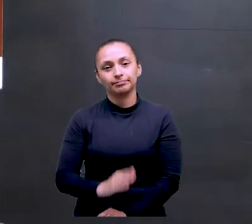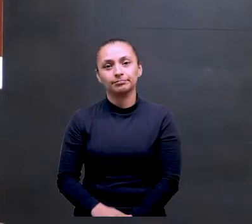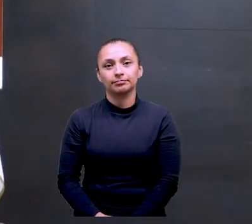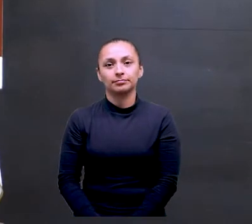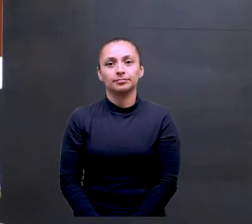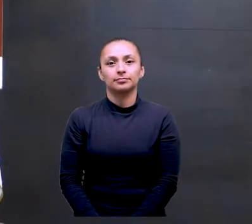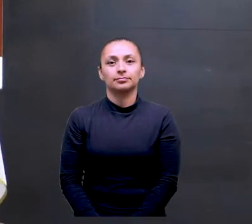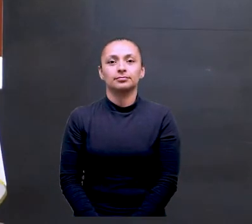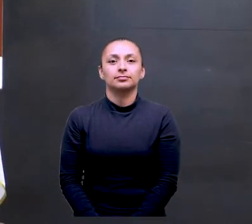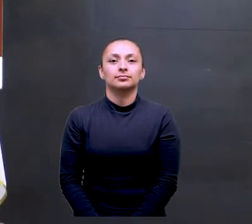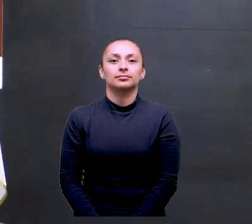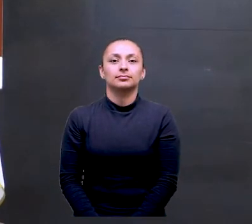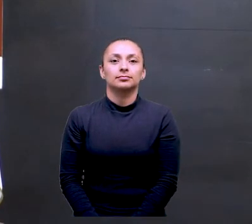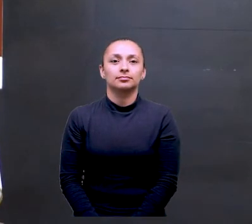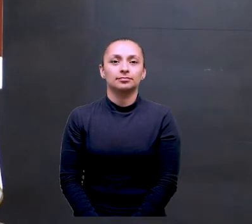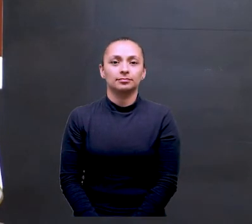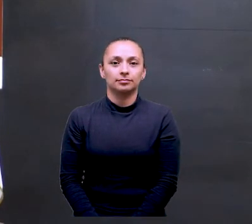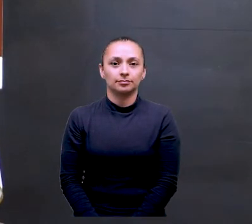señor